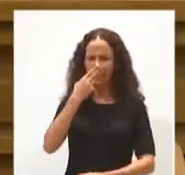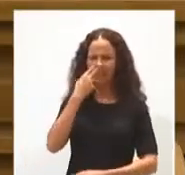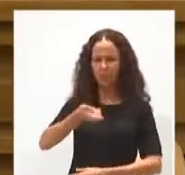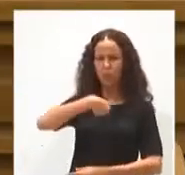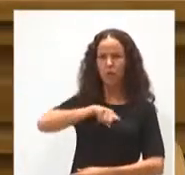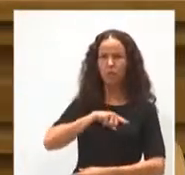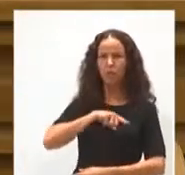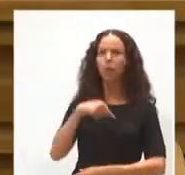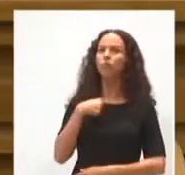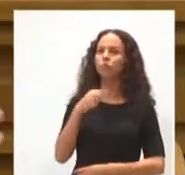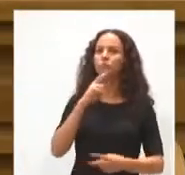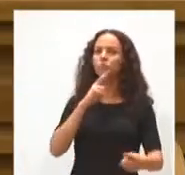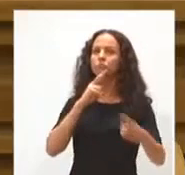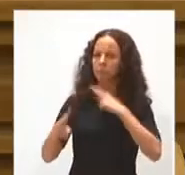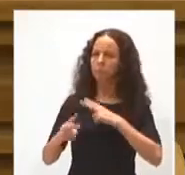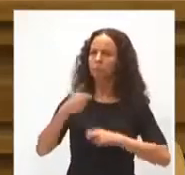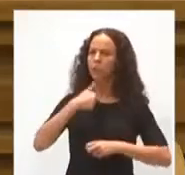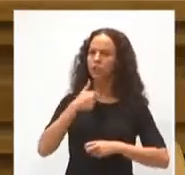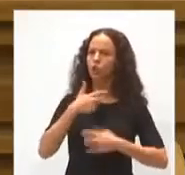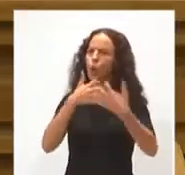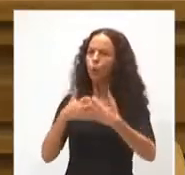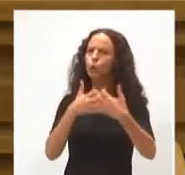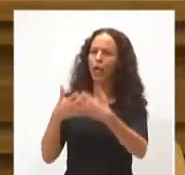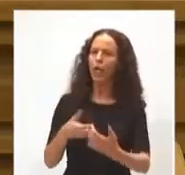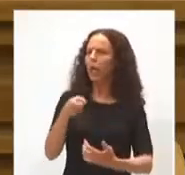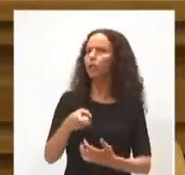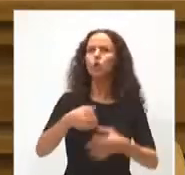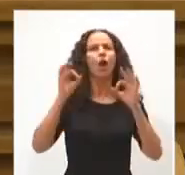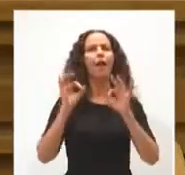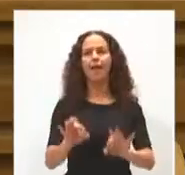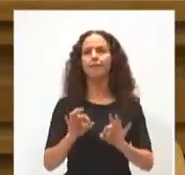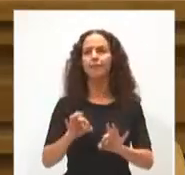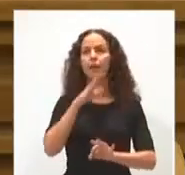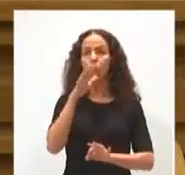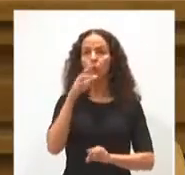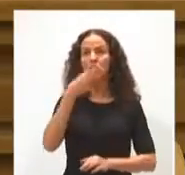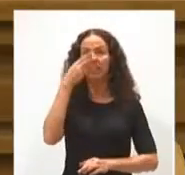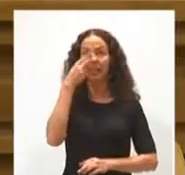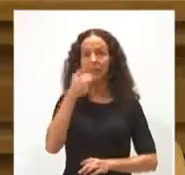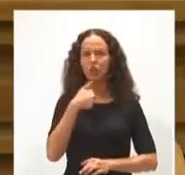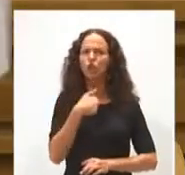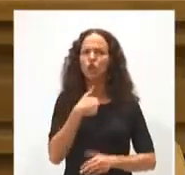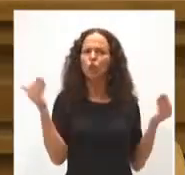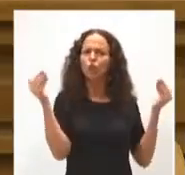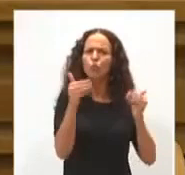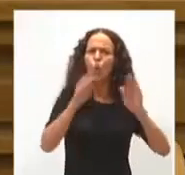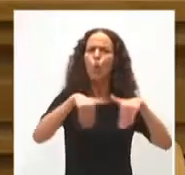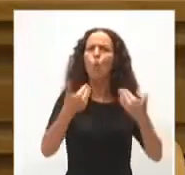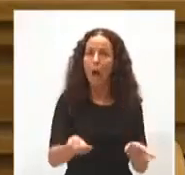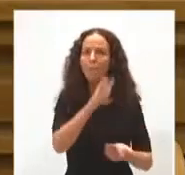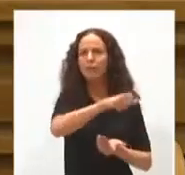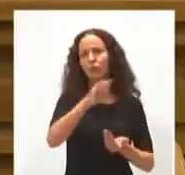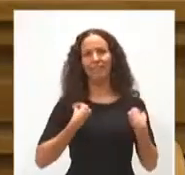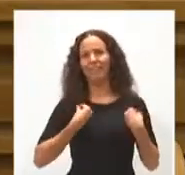sólo lo discutiré sino que lo plantearé no tiene vuelta de hoja porque es evidente que los intereses a los que me debo es a los de los ciudadanos de